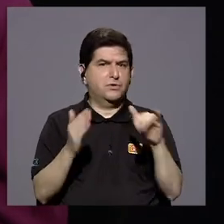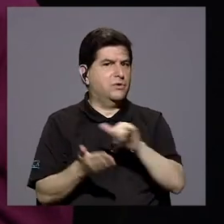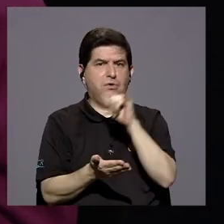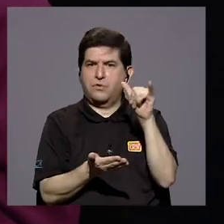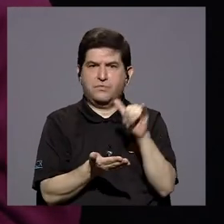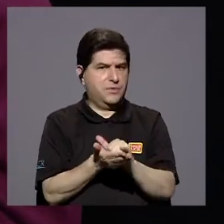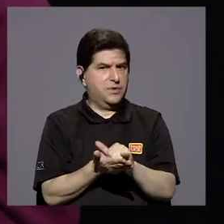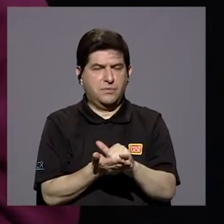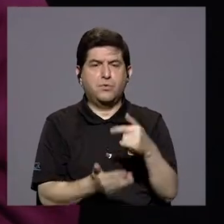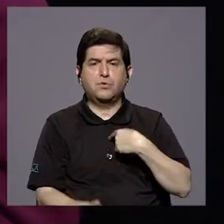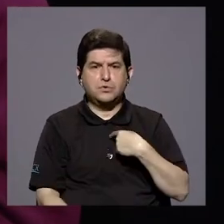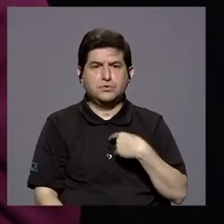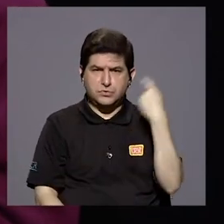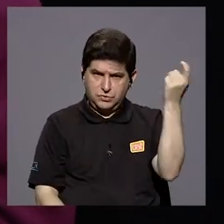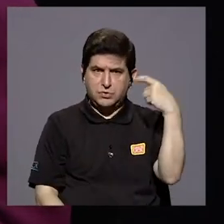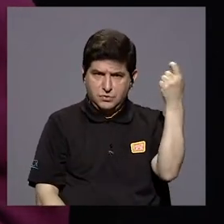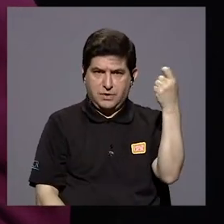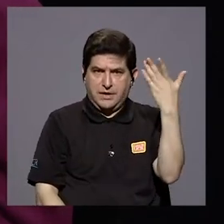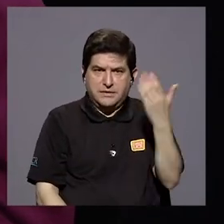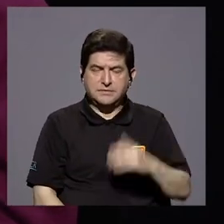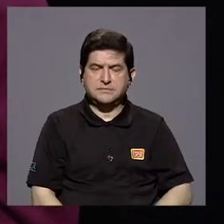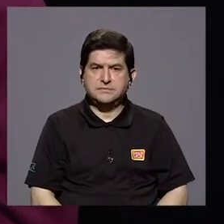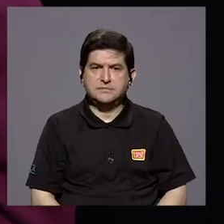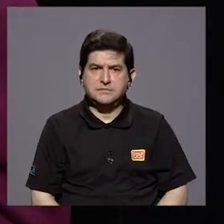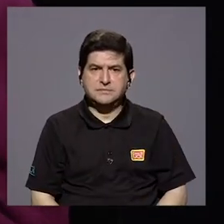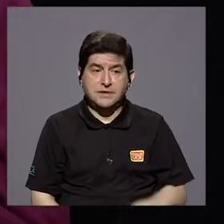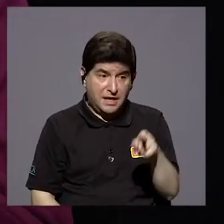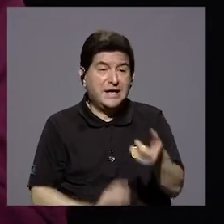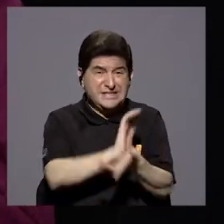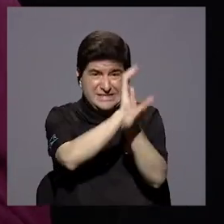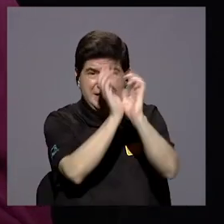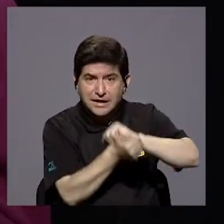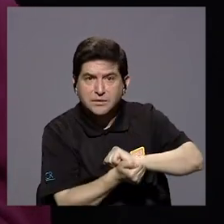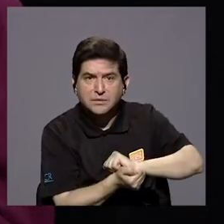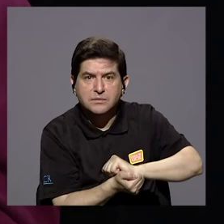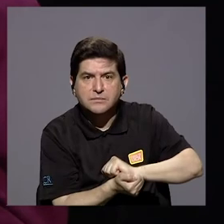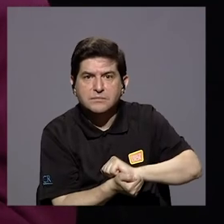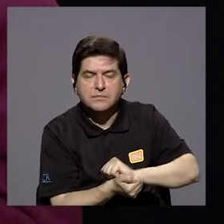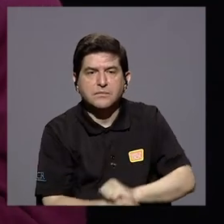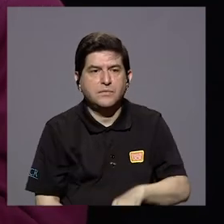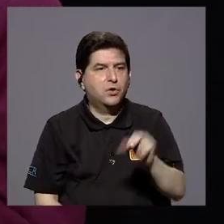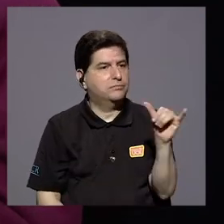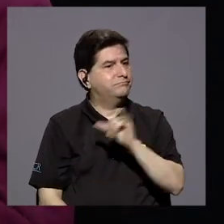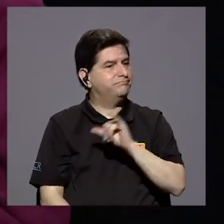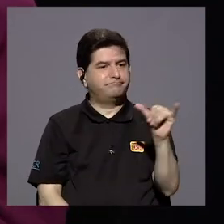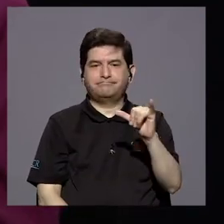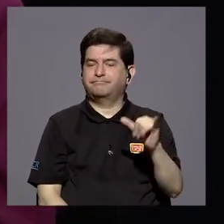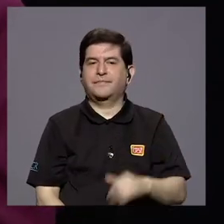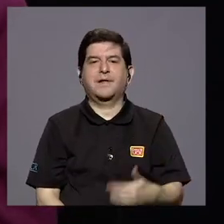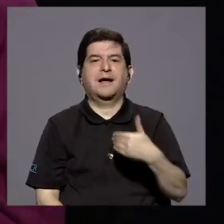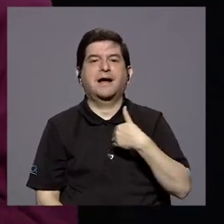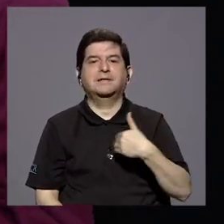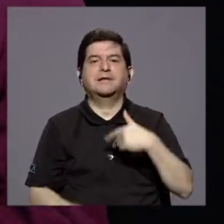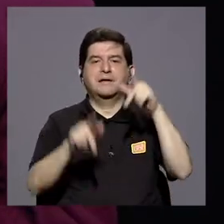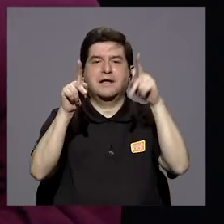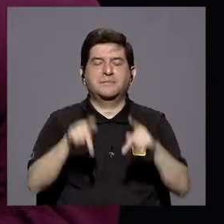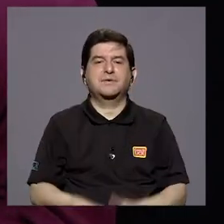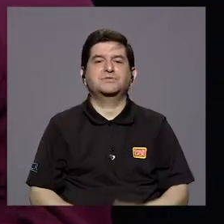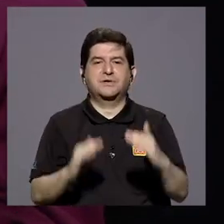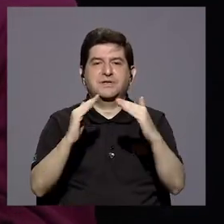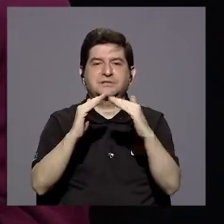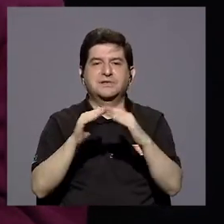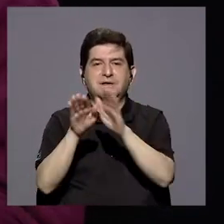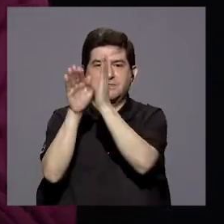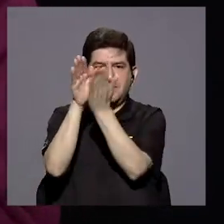San José, yo vivo en Guanacaste. Entonces, todos esos cambios no son lo mismo que los que viven en la